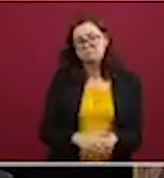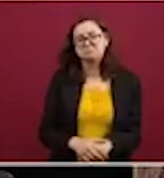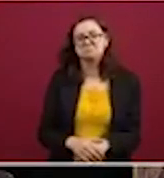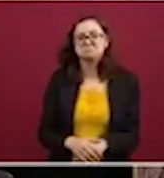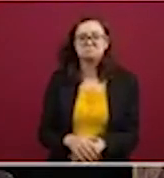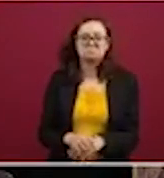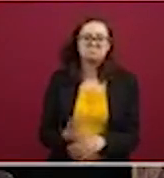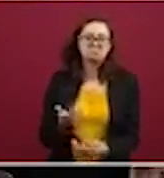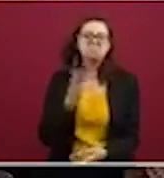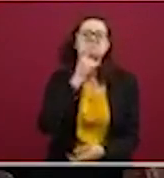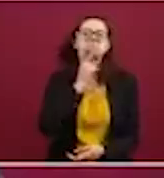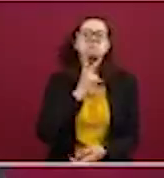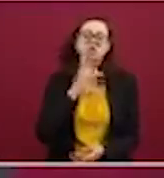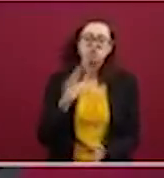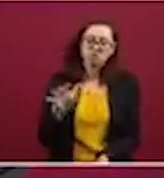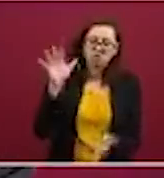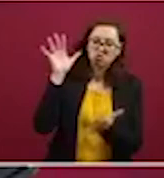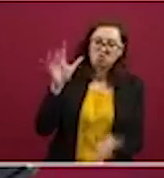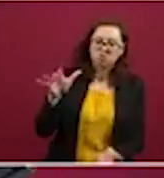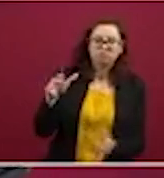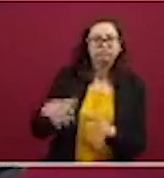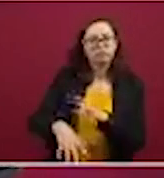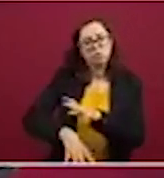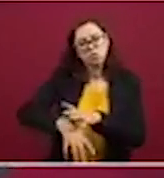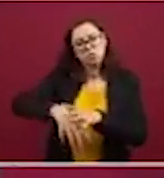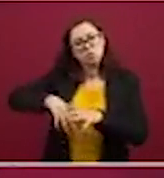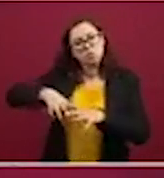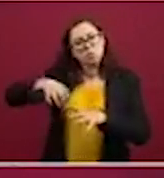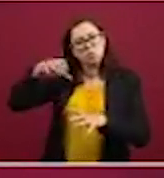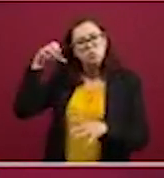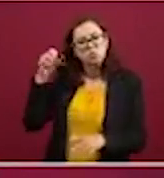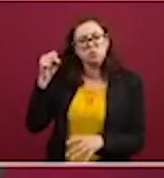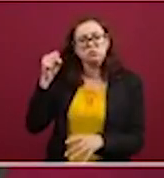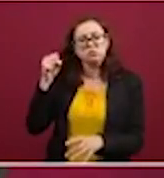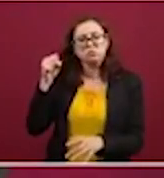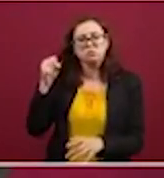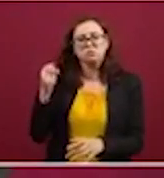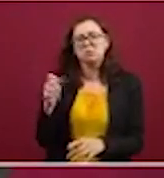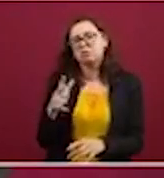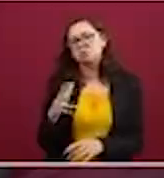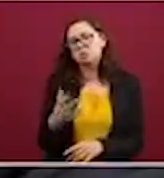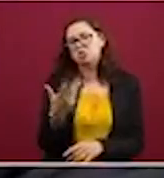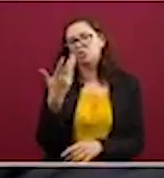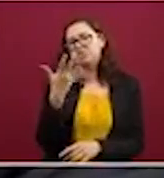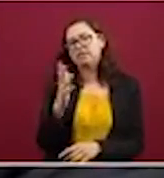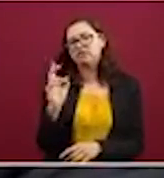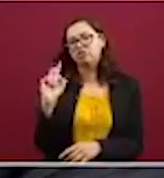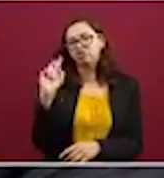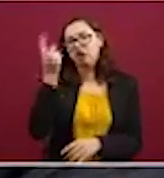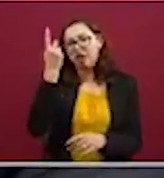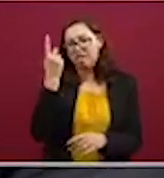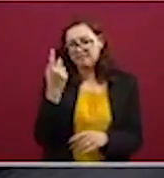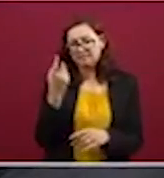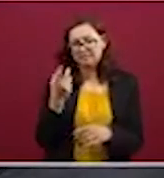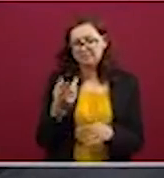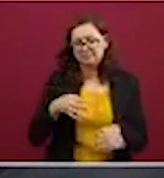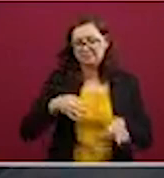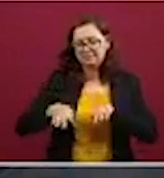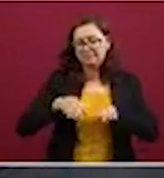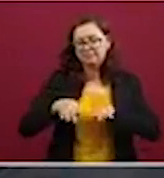alrededor de 10 dólares y se venden 60 dólares no